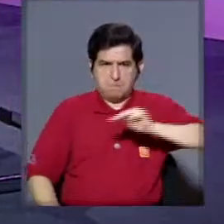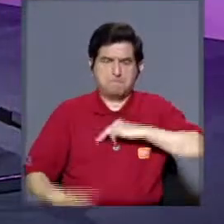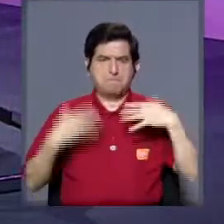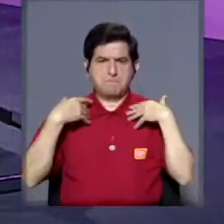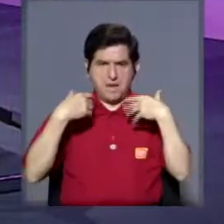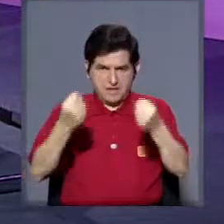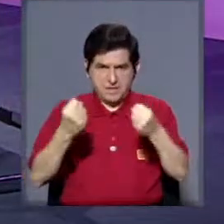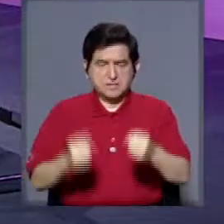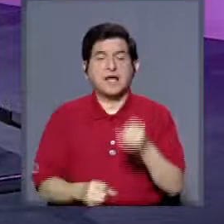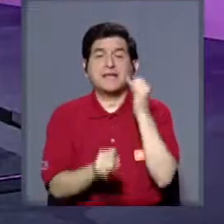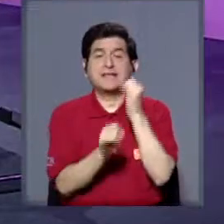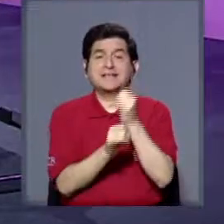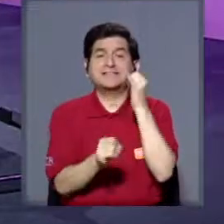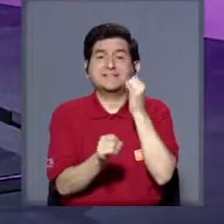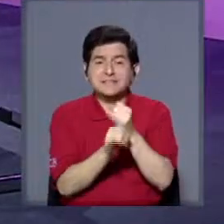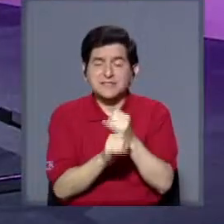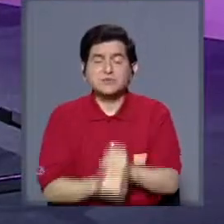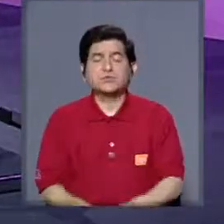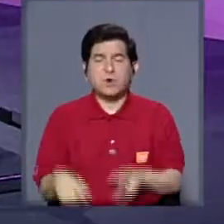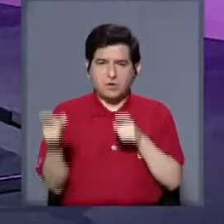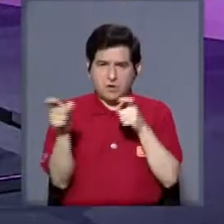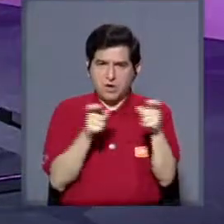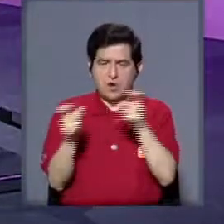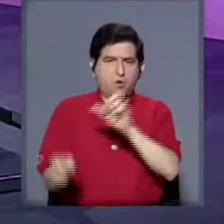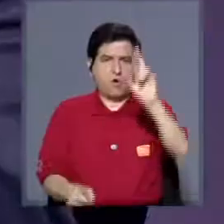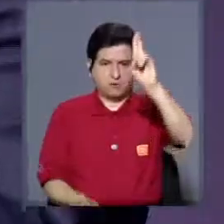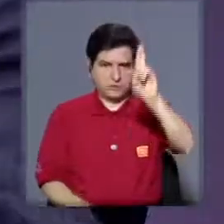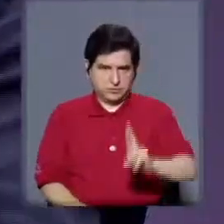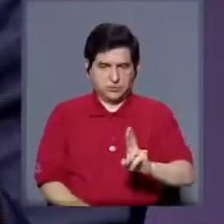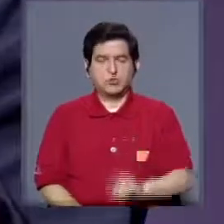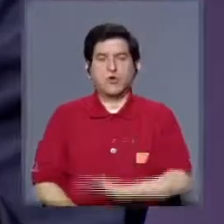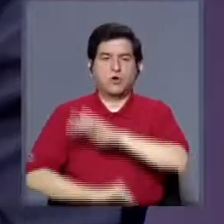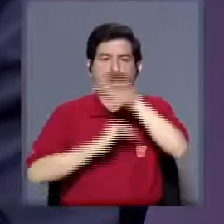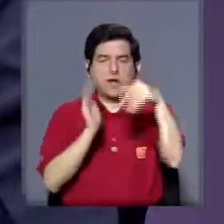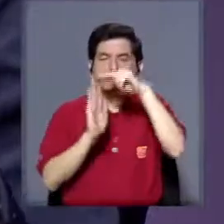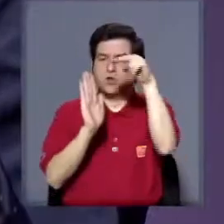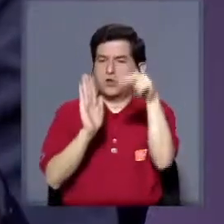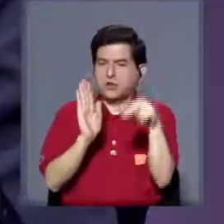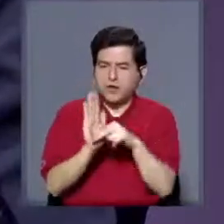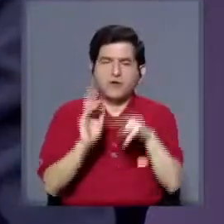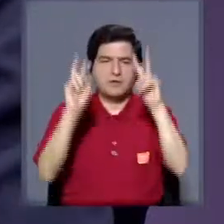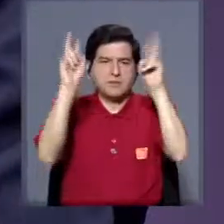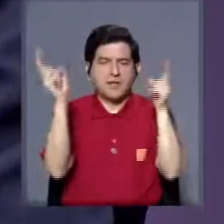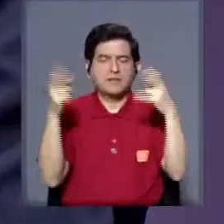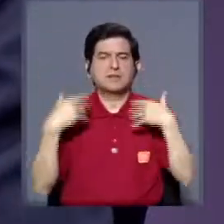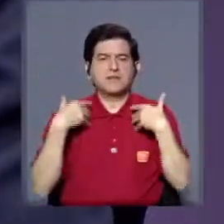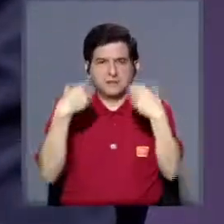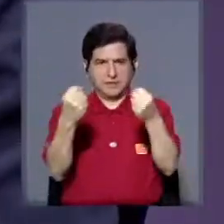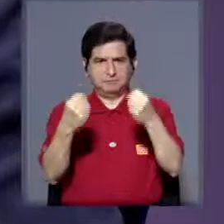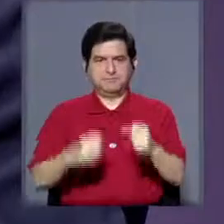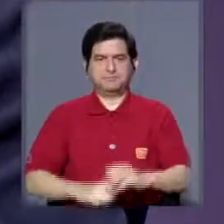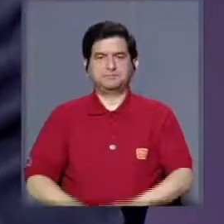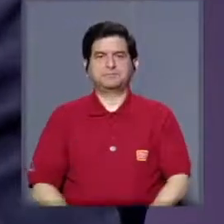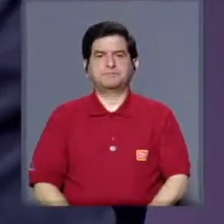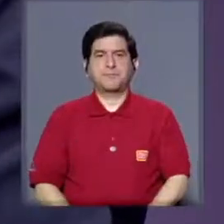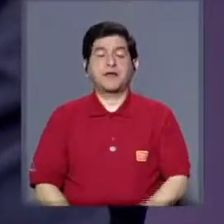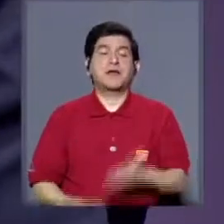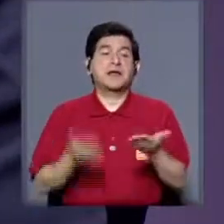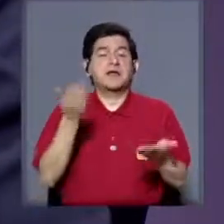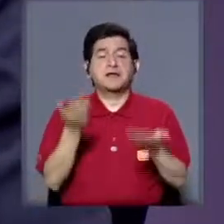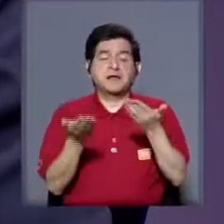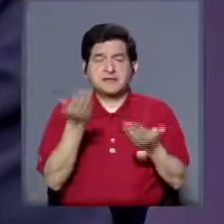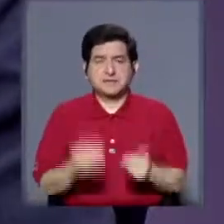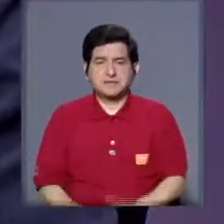salud como la institución que rige en costa rica con toda la normativa en materia de salud y eventualmente